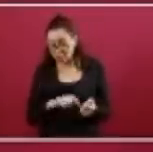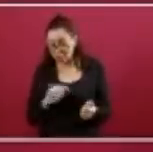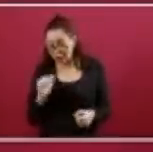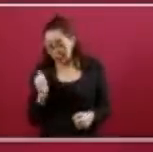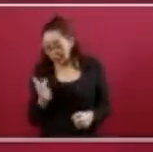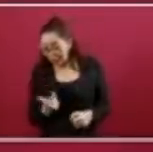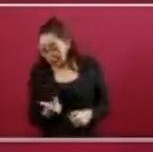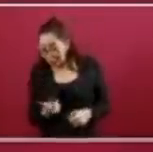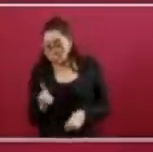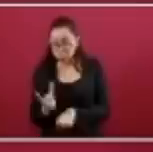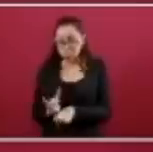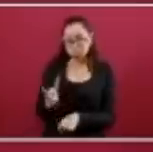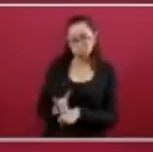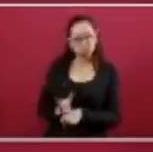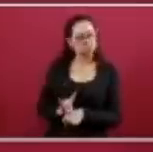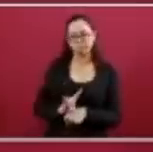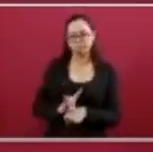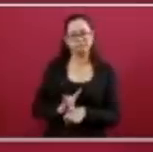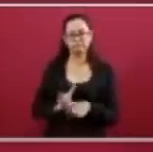simulaciones.